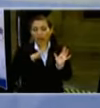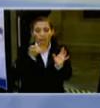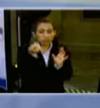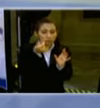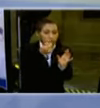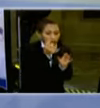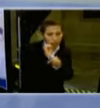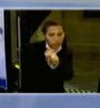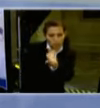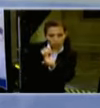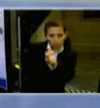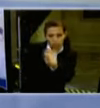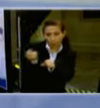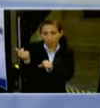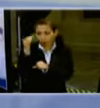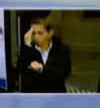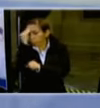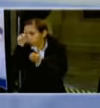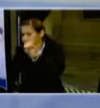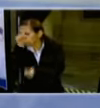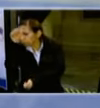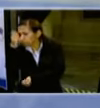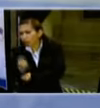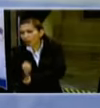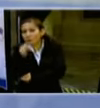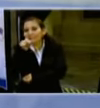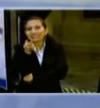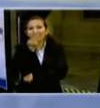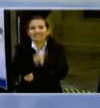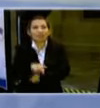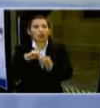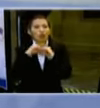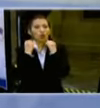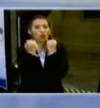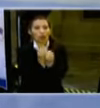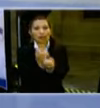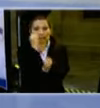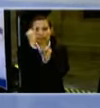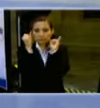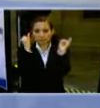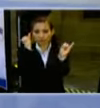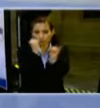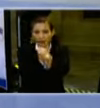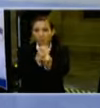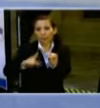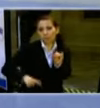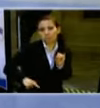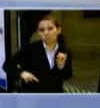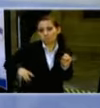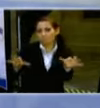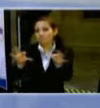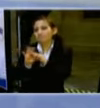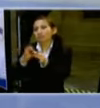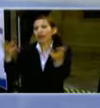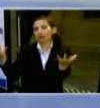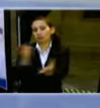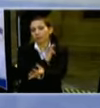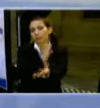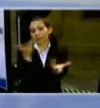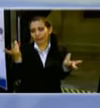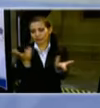pocos estudios y poco conocimiento de lo que las organizaciones internacionales gubernamentales hacen y